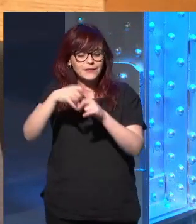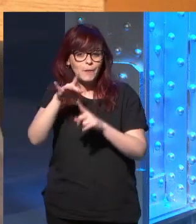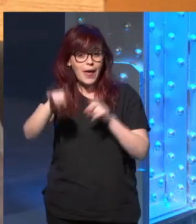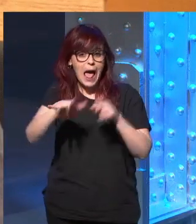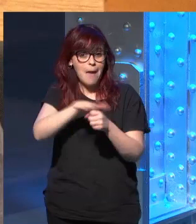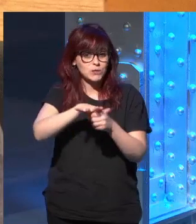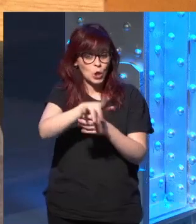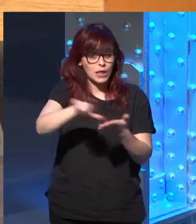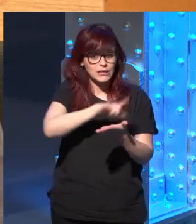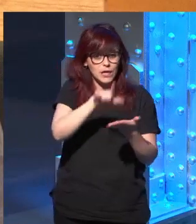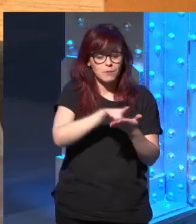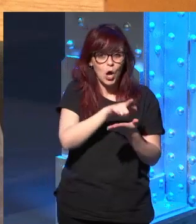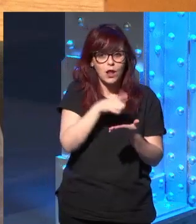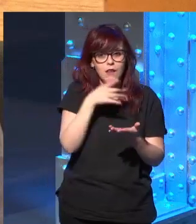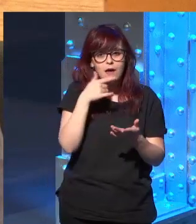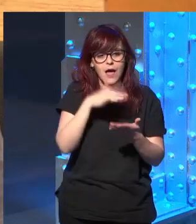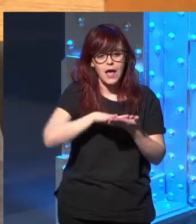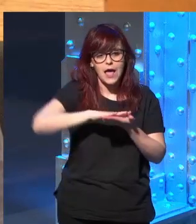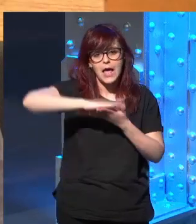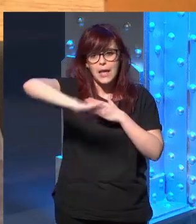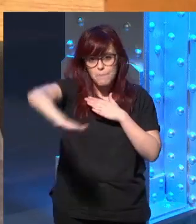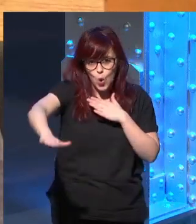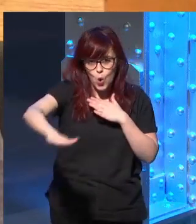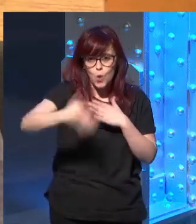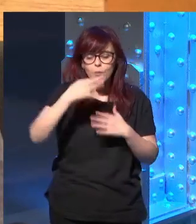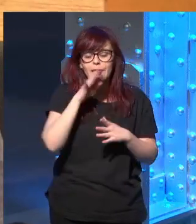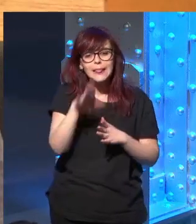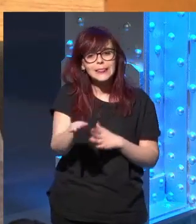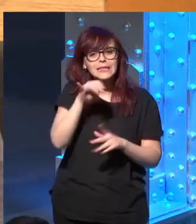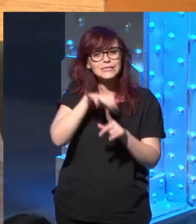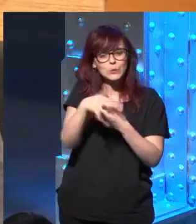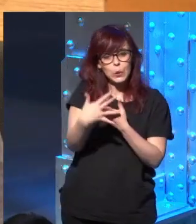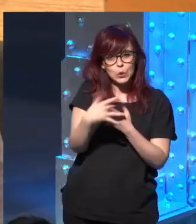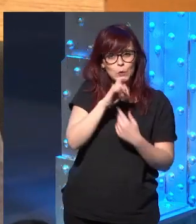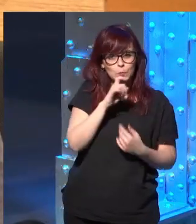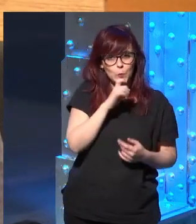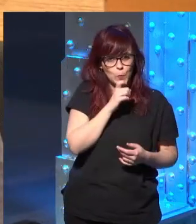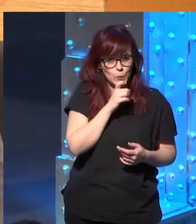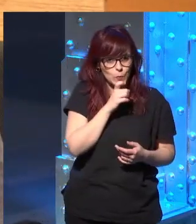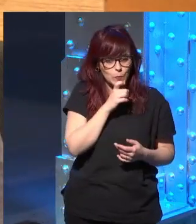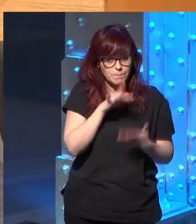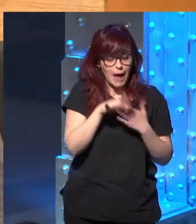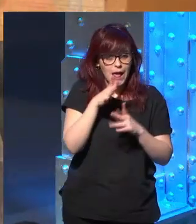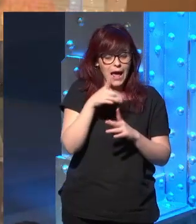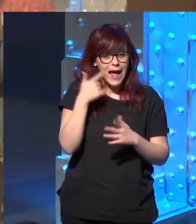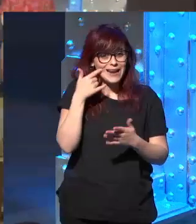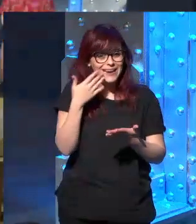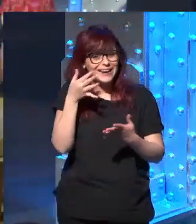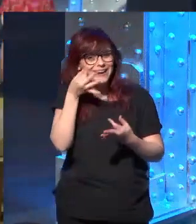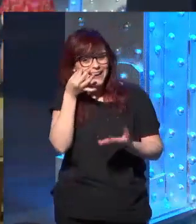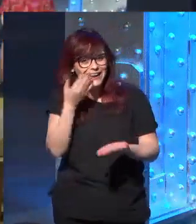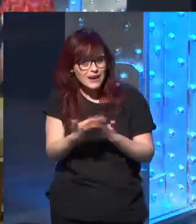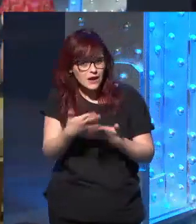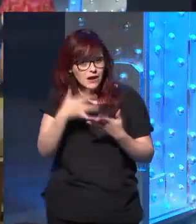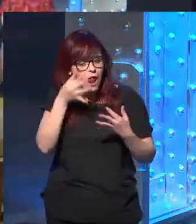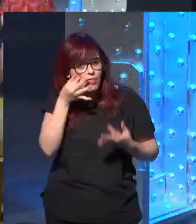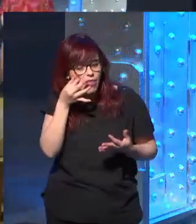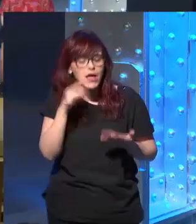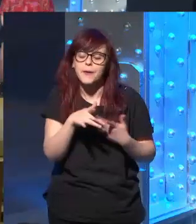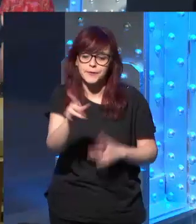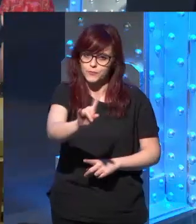vive? El campo, dicen, ¿no? María. Yo creo que no, porque la imagen que siempre se ha dado